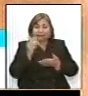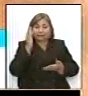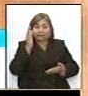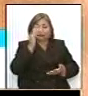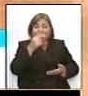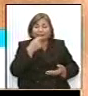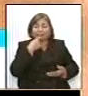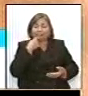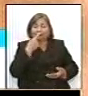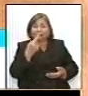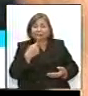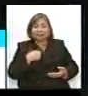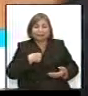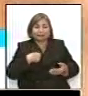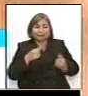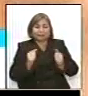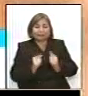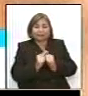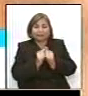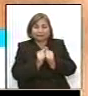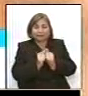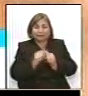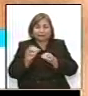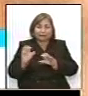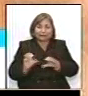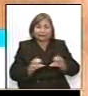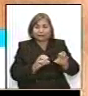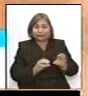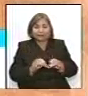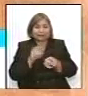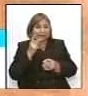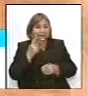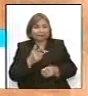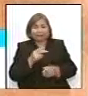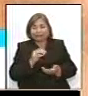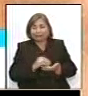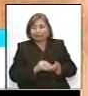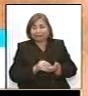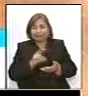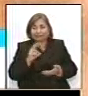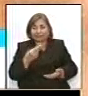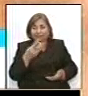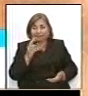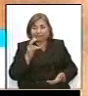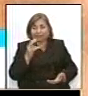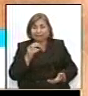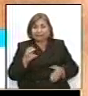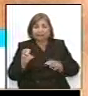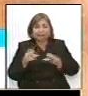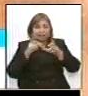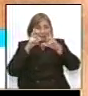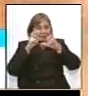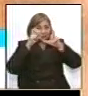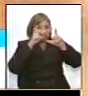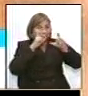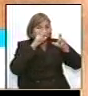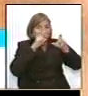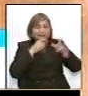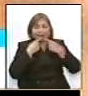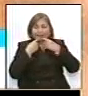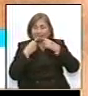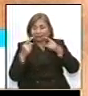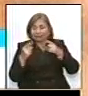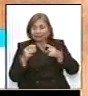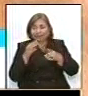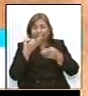quiero manifestar que acompañé tres veces a estas actividades oficiales. Durante el año 2017, realicé tomas fotográficas que fueron publicadas en la